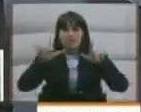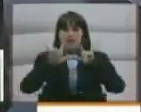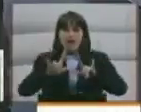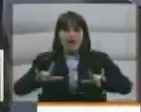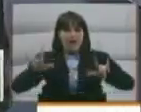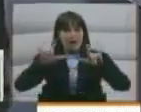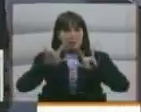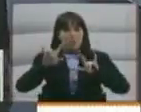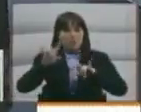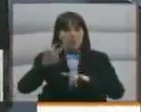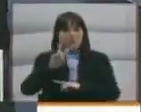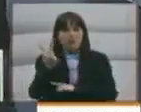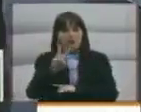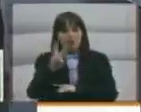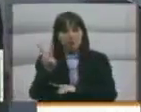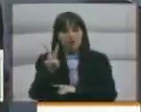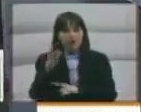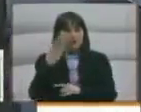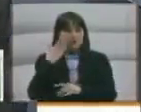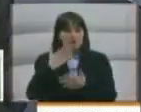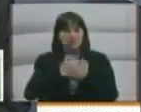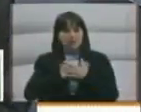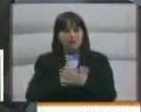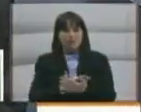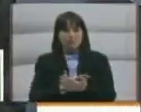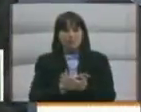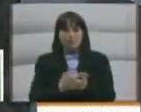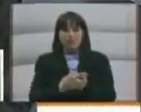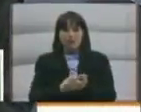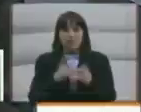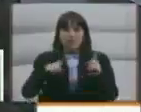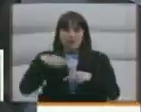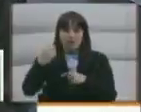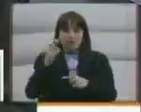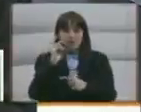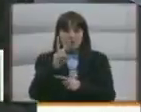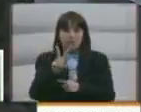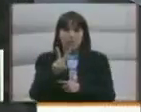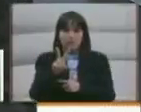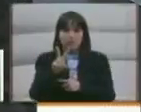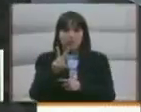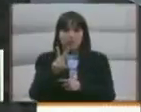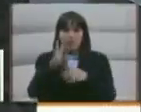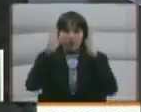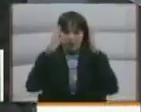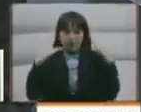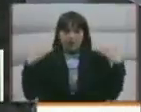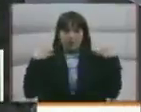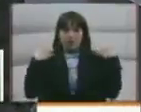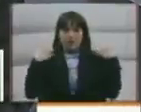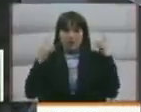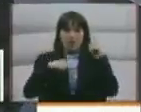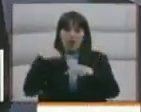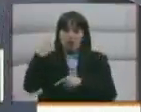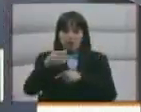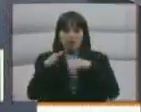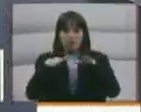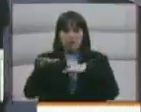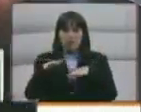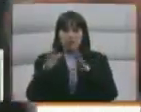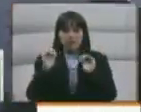Venezuela, madre mía. Nos veremos, Dios mediante y la chinita mediante, el próximo jueves. Hasta